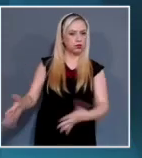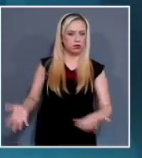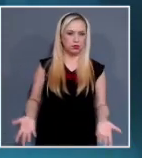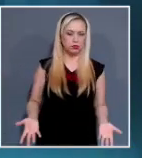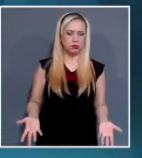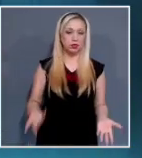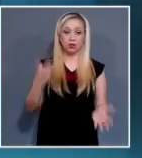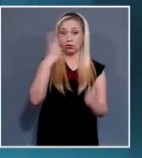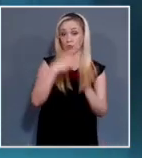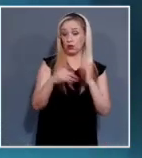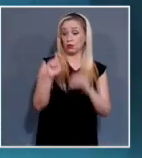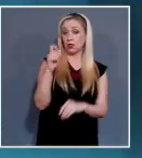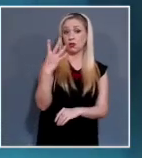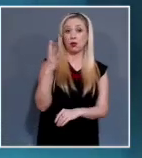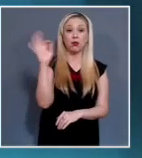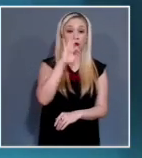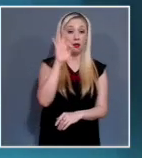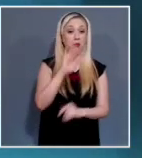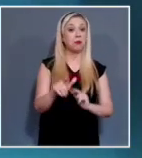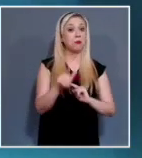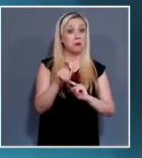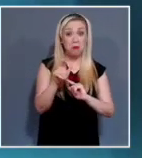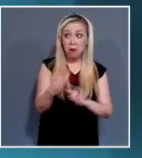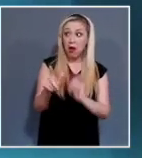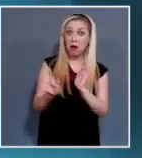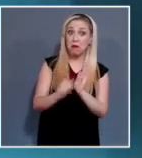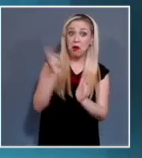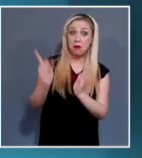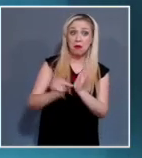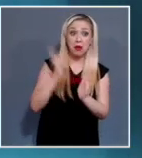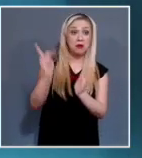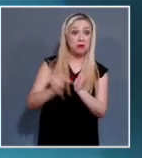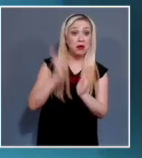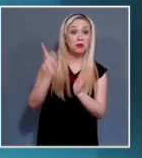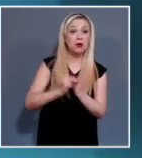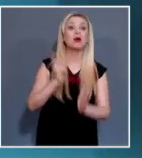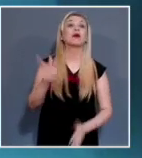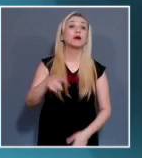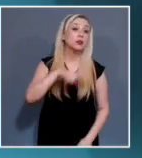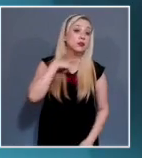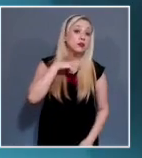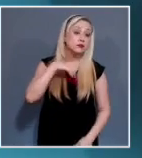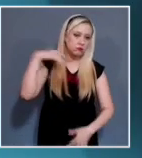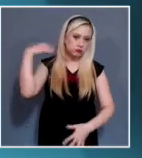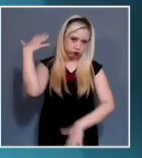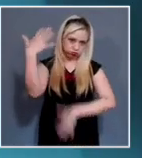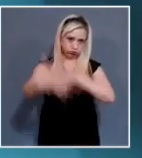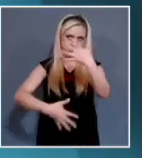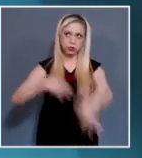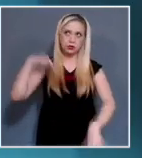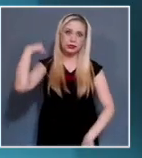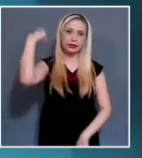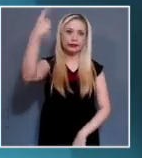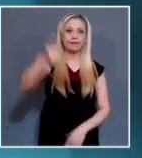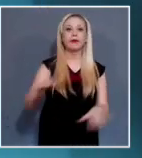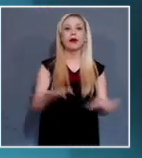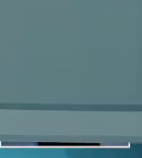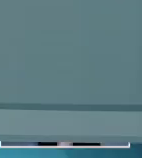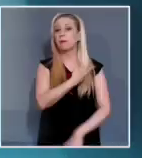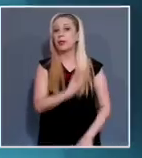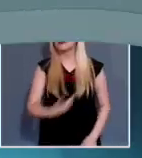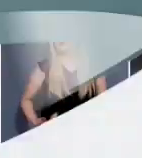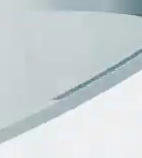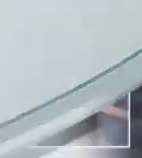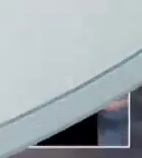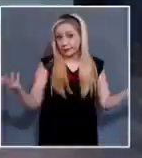un riesgo de que dichas conductas se continúen presentando, generando daños irreparables en dicha contienda.